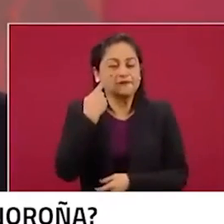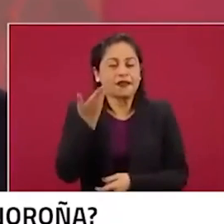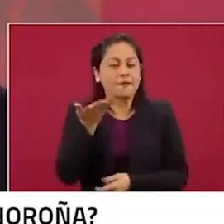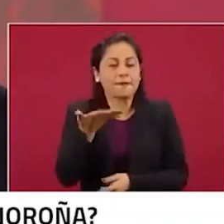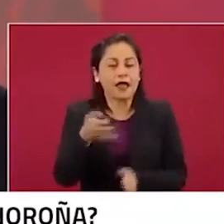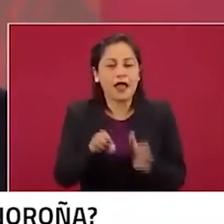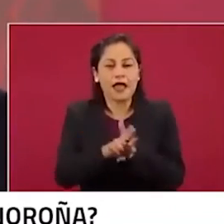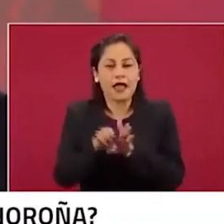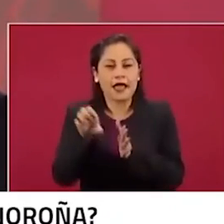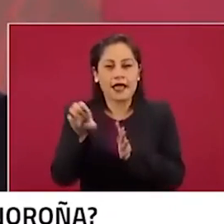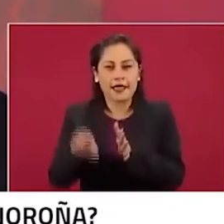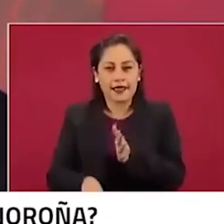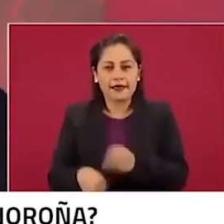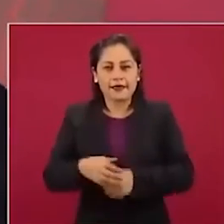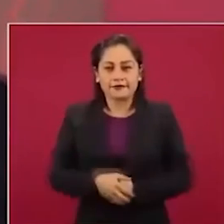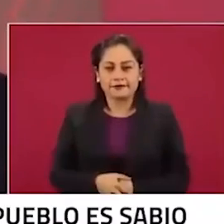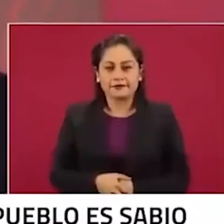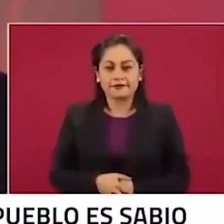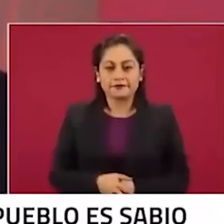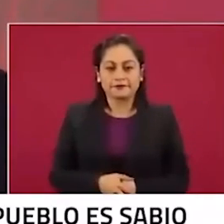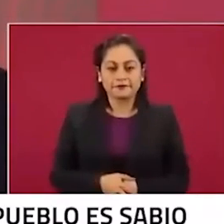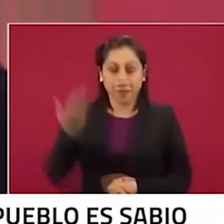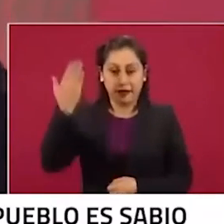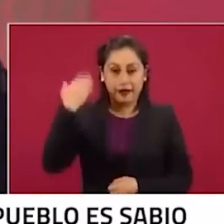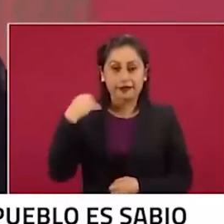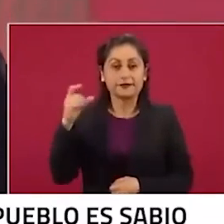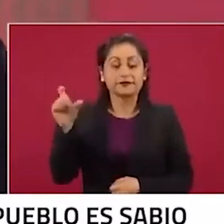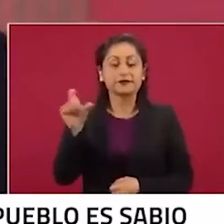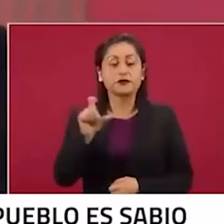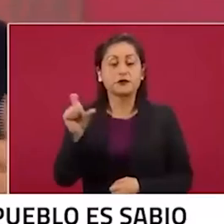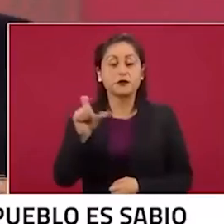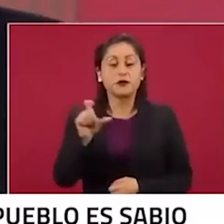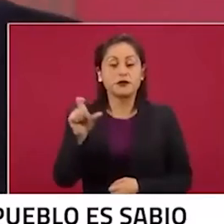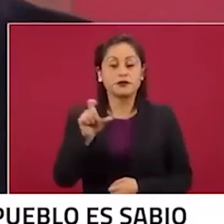hizo el llamamiento de que nos